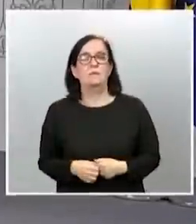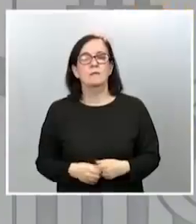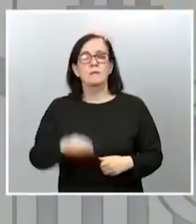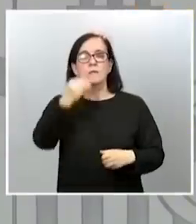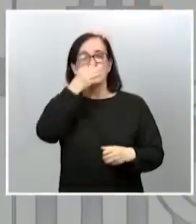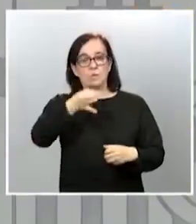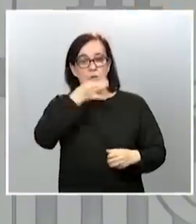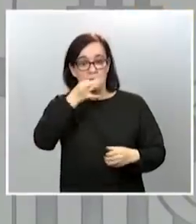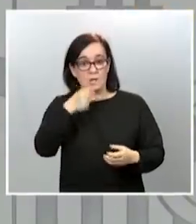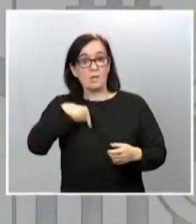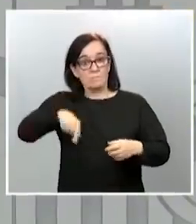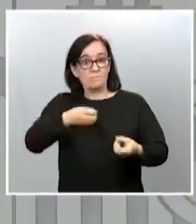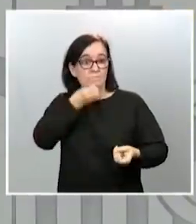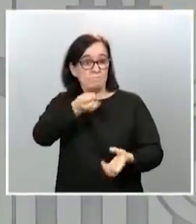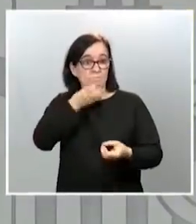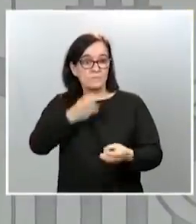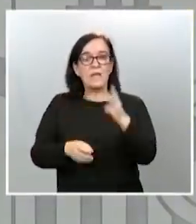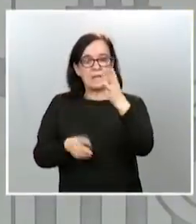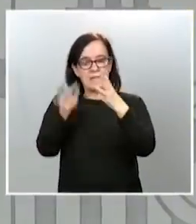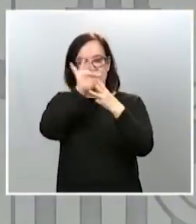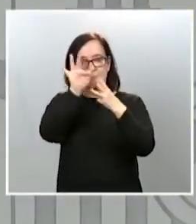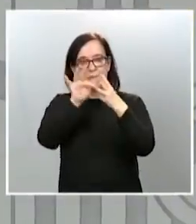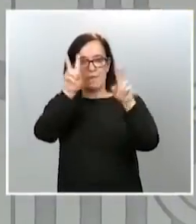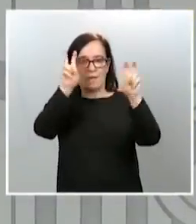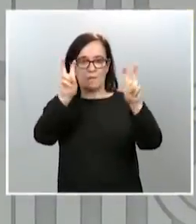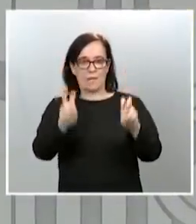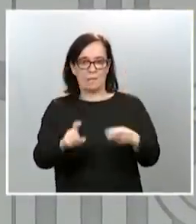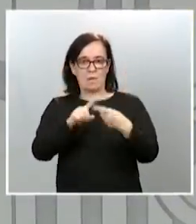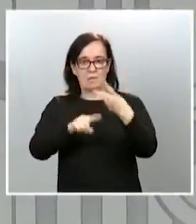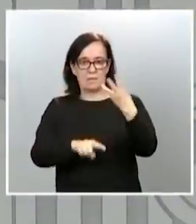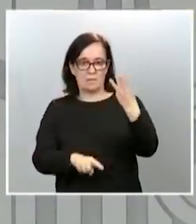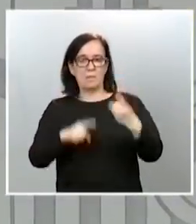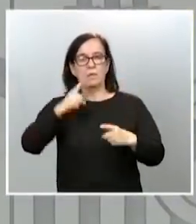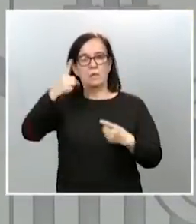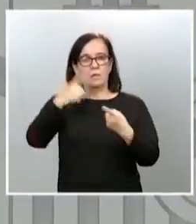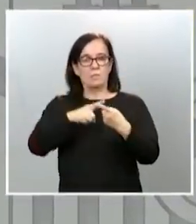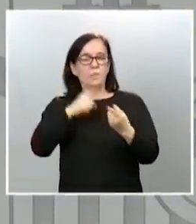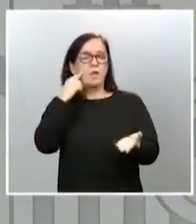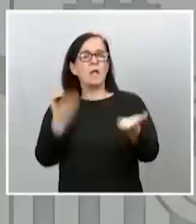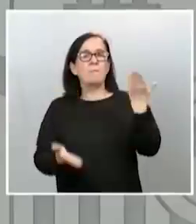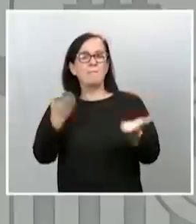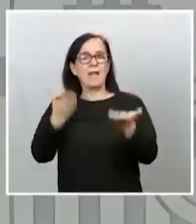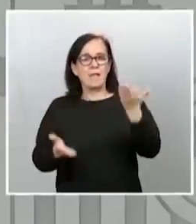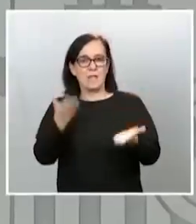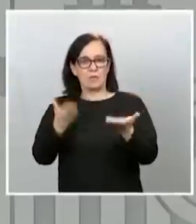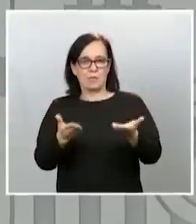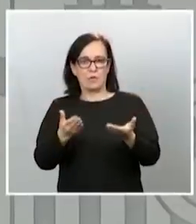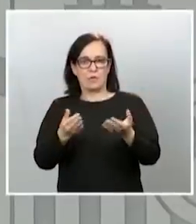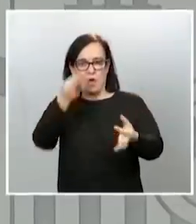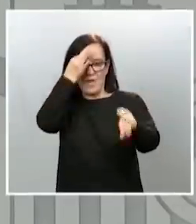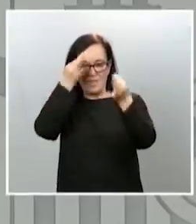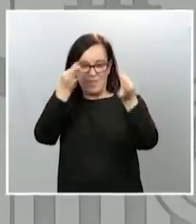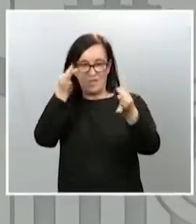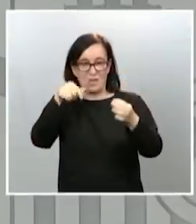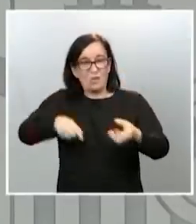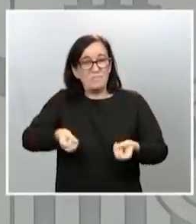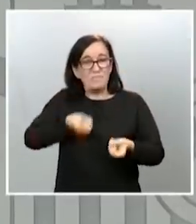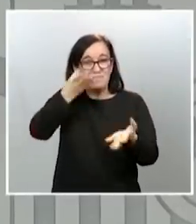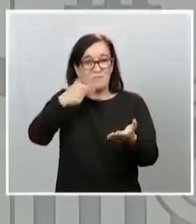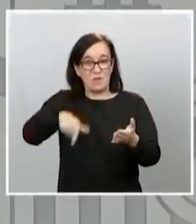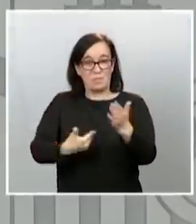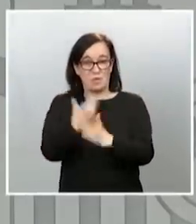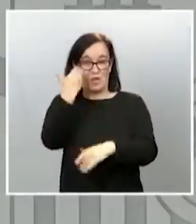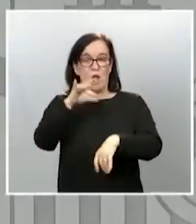se aferró al nuevo dato para poder alardear de gestión en la comparecencia de ayer y presumía de ser el octavo puesto, el octavo país,